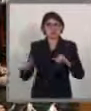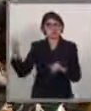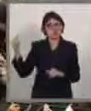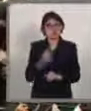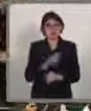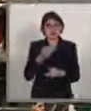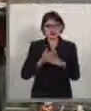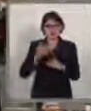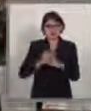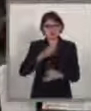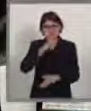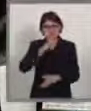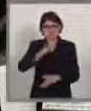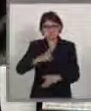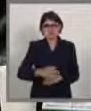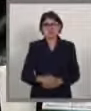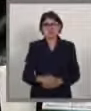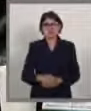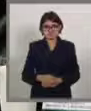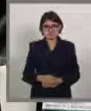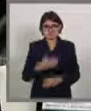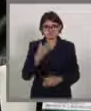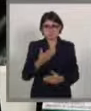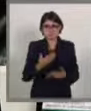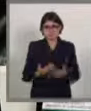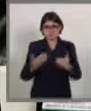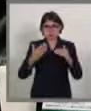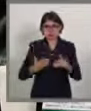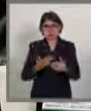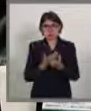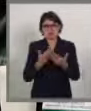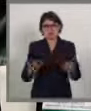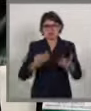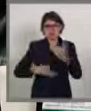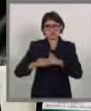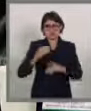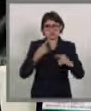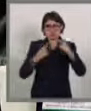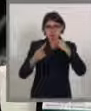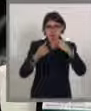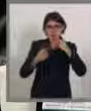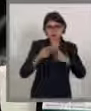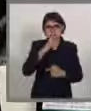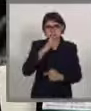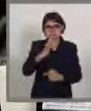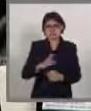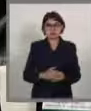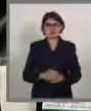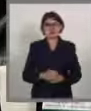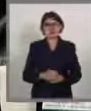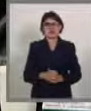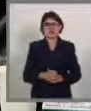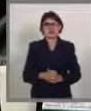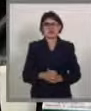resolución presidente en consecuencia esta discusión la propuesta no habiendo